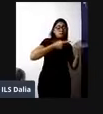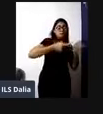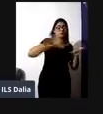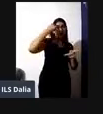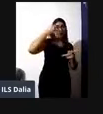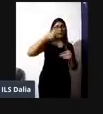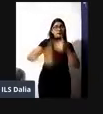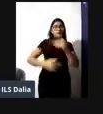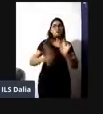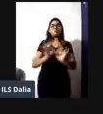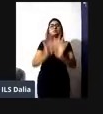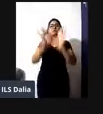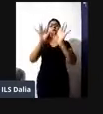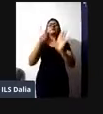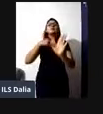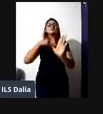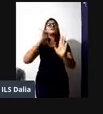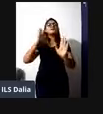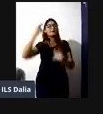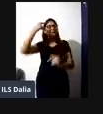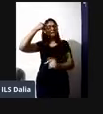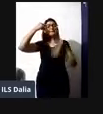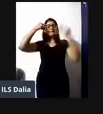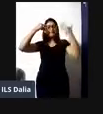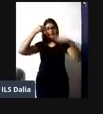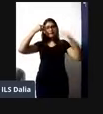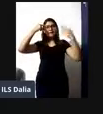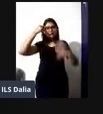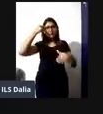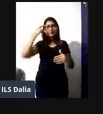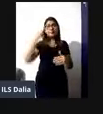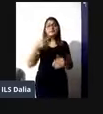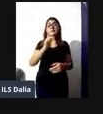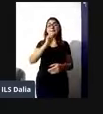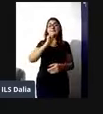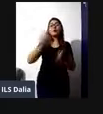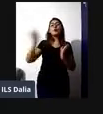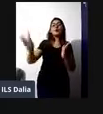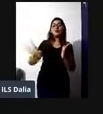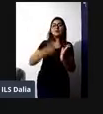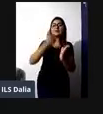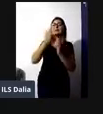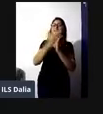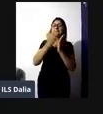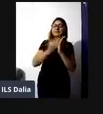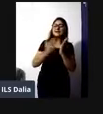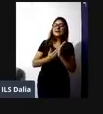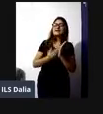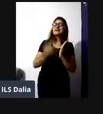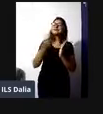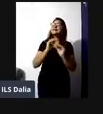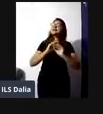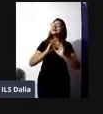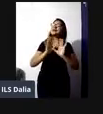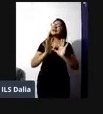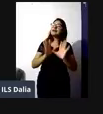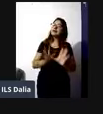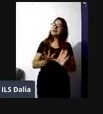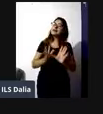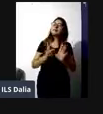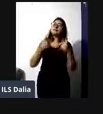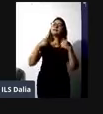vayamos trabajando en que esas guías también estén en los formatos, porque si no volvemos a dejar a gran parte de la población con discapacidad